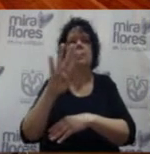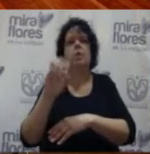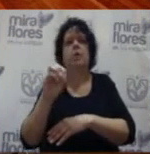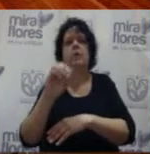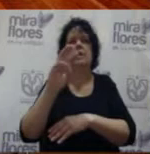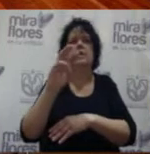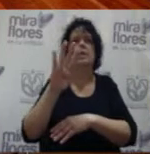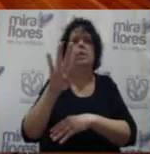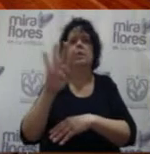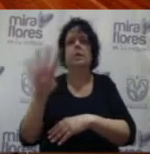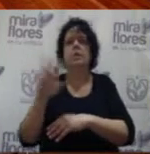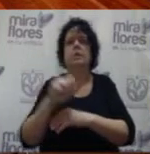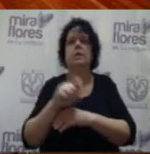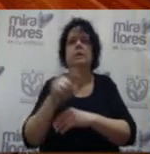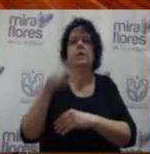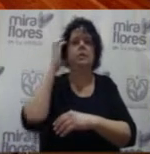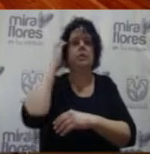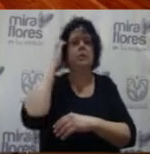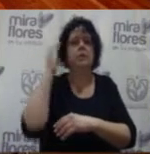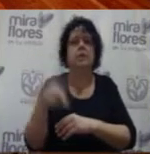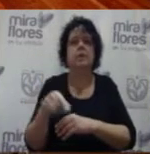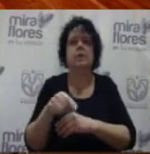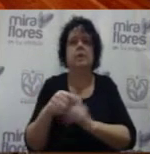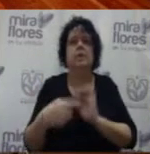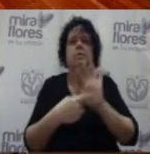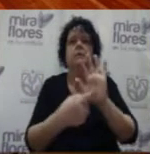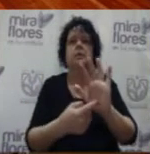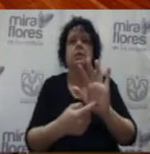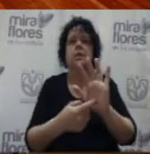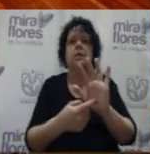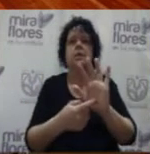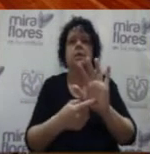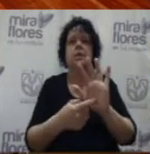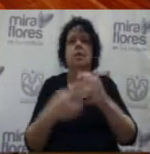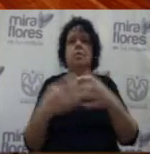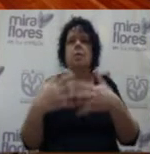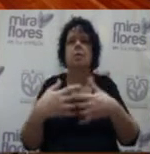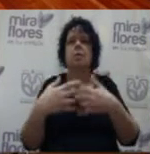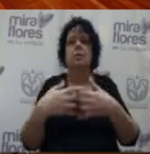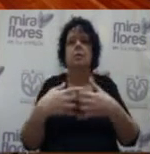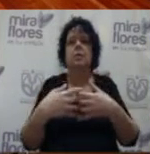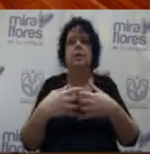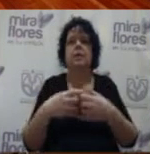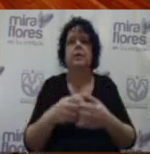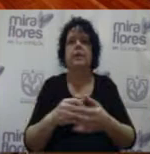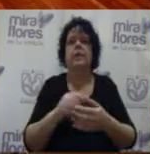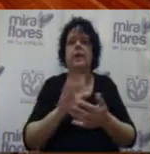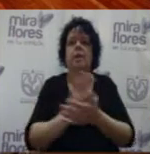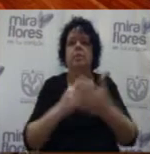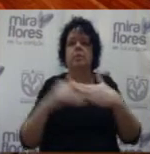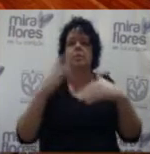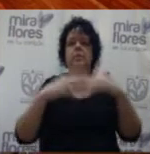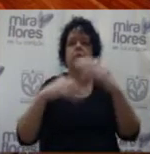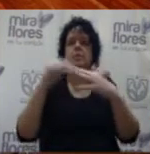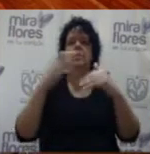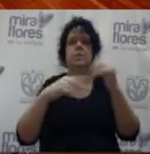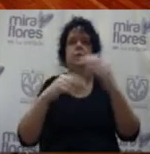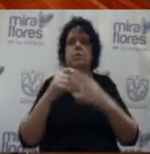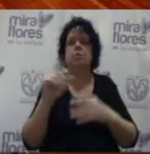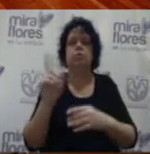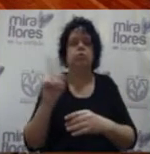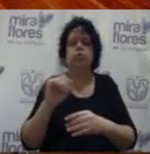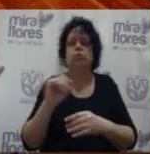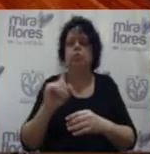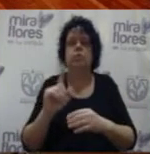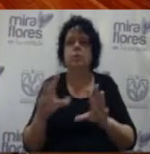y 644 del distrito de Miraflores, presentada por la empresa Visión Arquitectónica, es improcedente, conforme con las